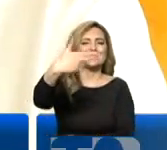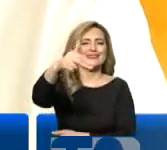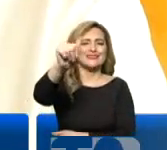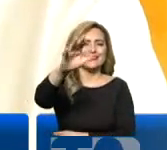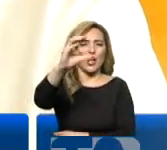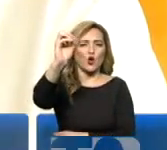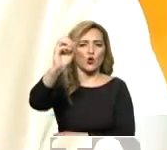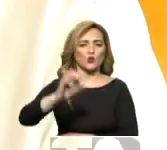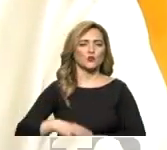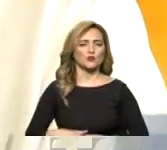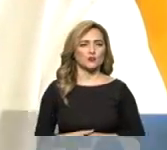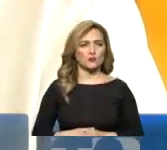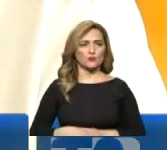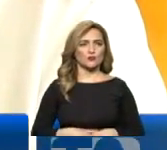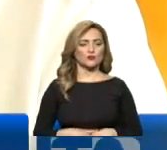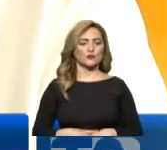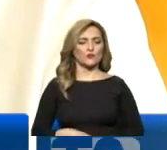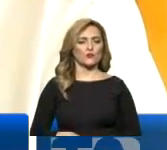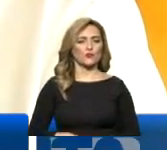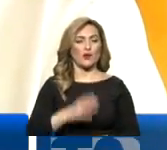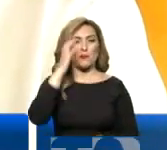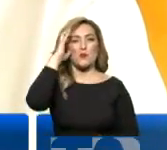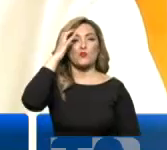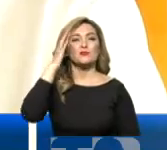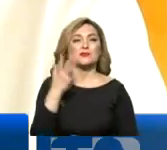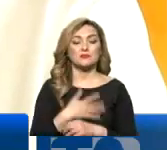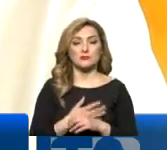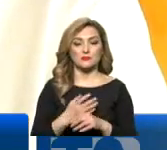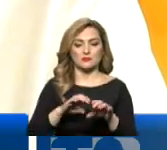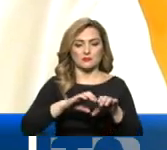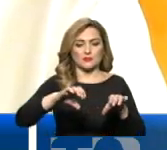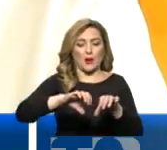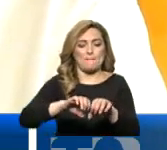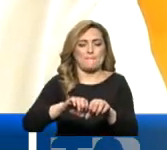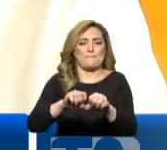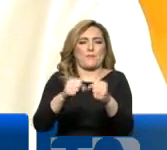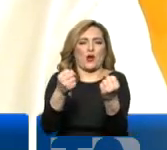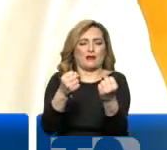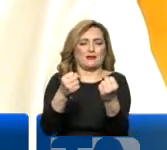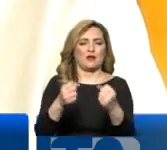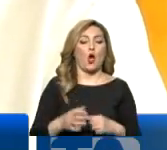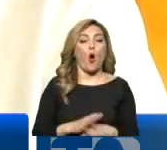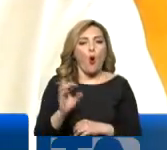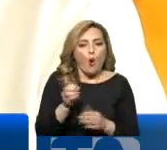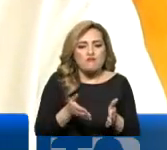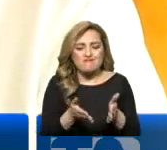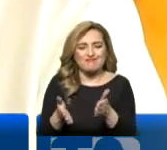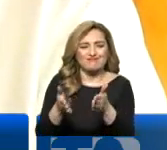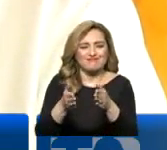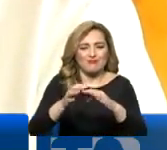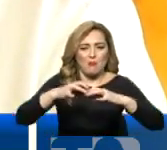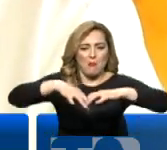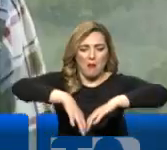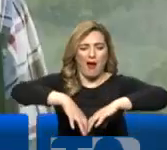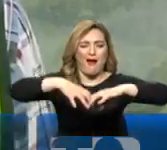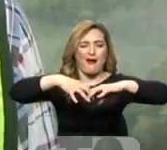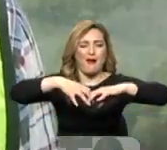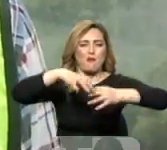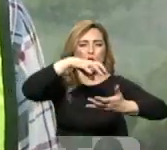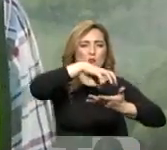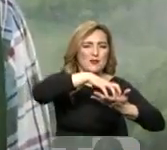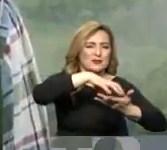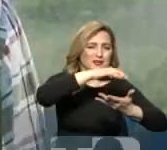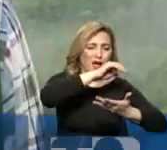Nuestra principal preocupación es que no se rompa la conectividad entre las provincias del Oriente y la capital del país.